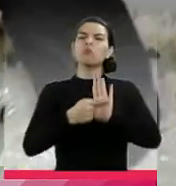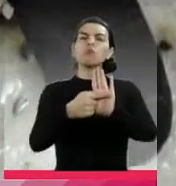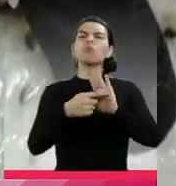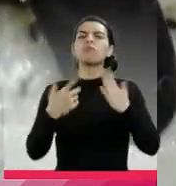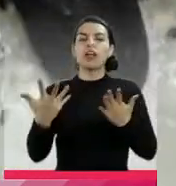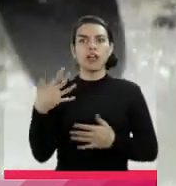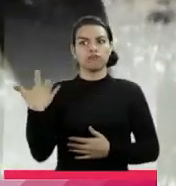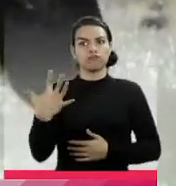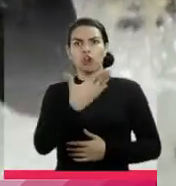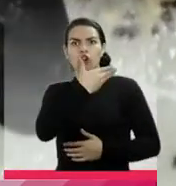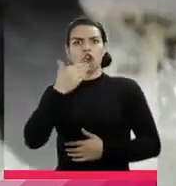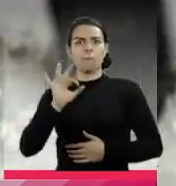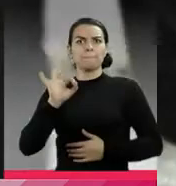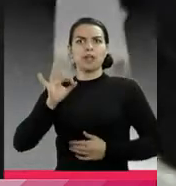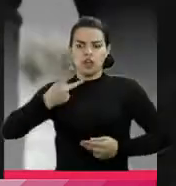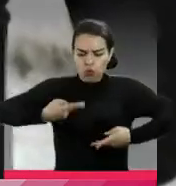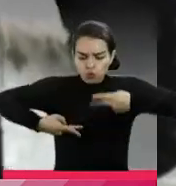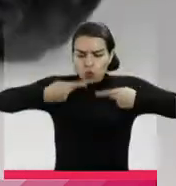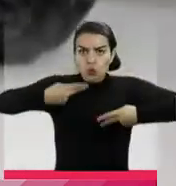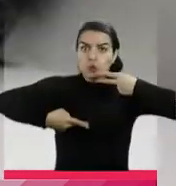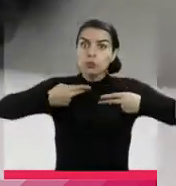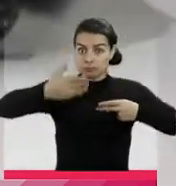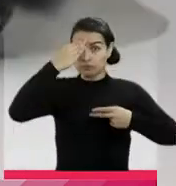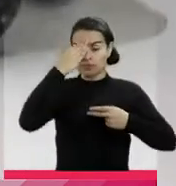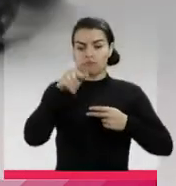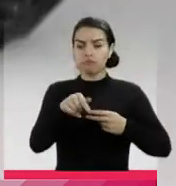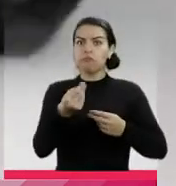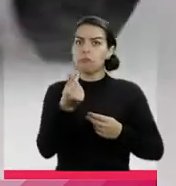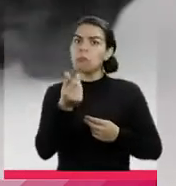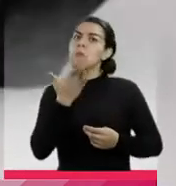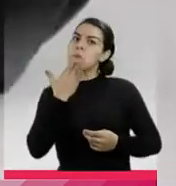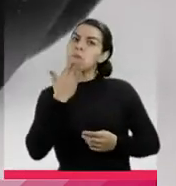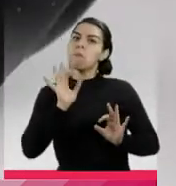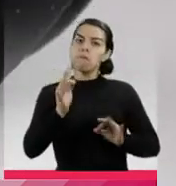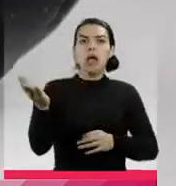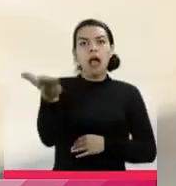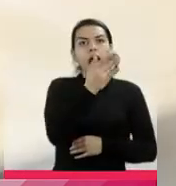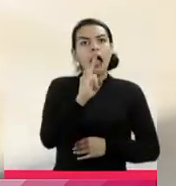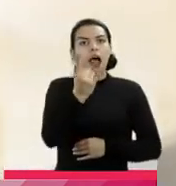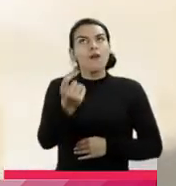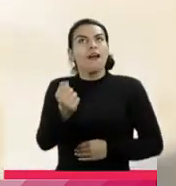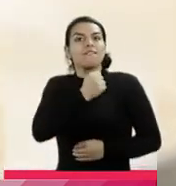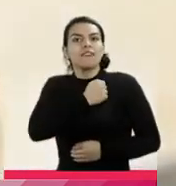sushi con precios especiales para los amantes de la comida oriental.